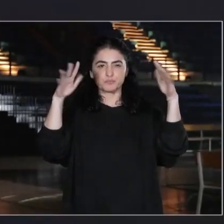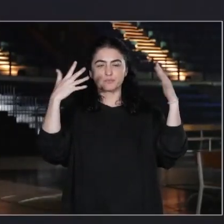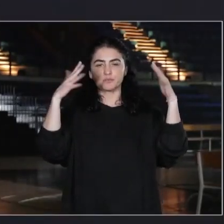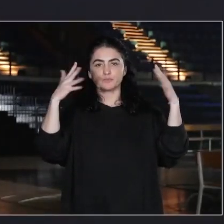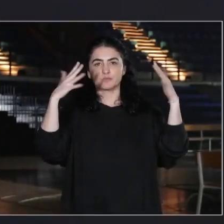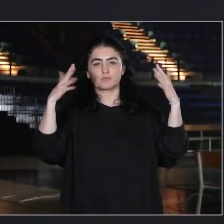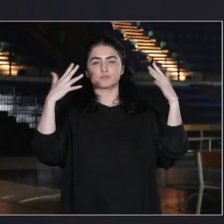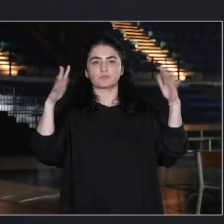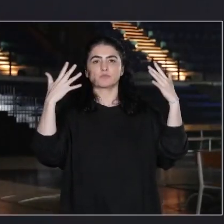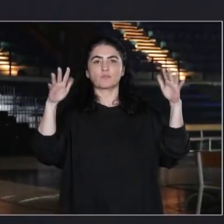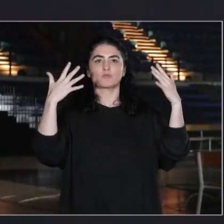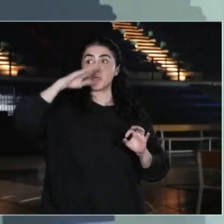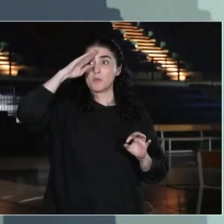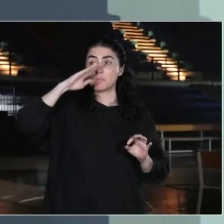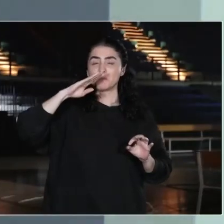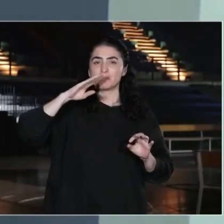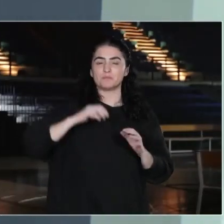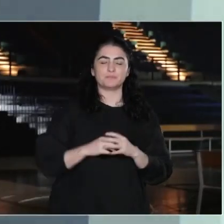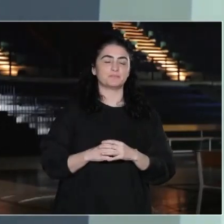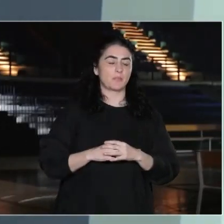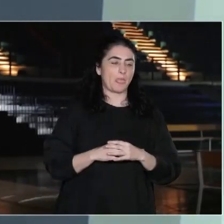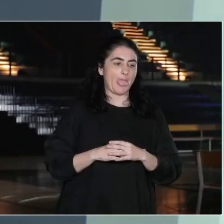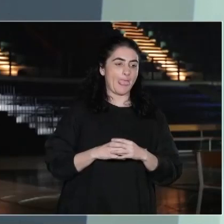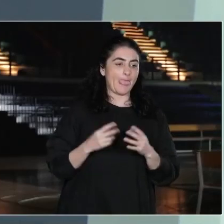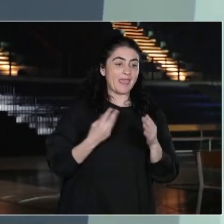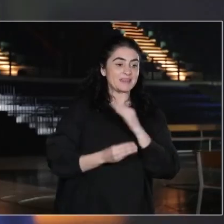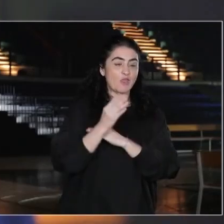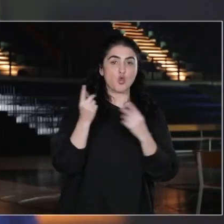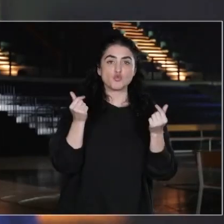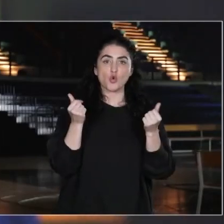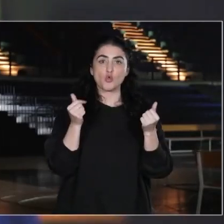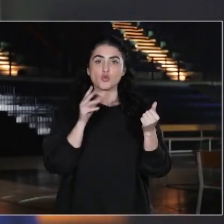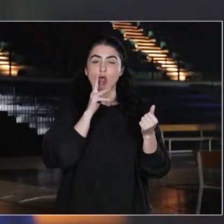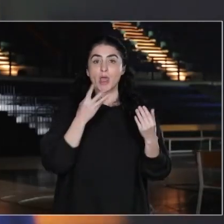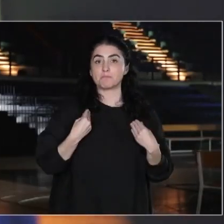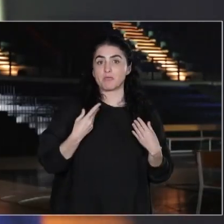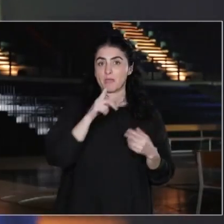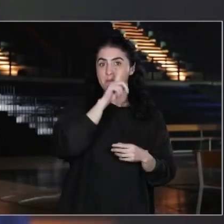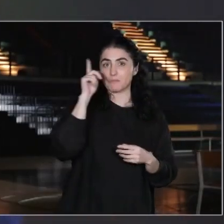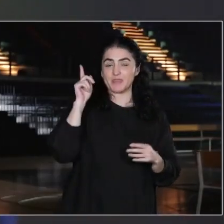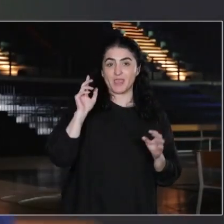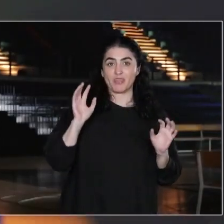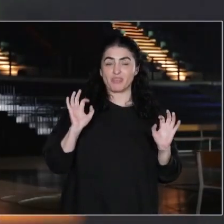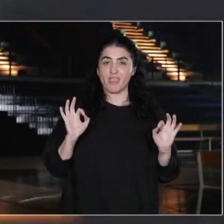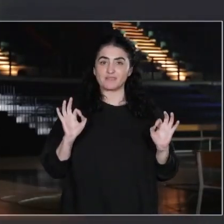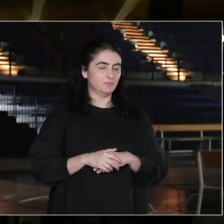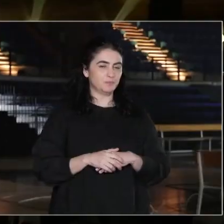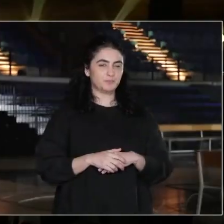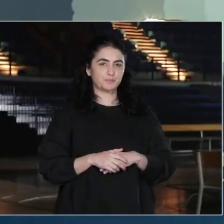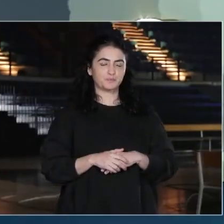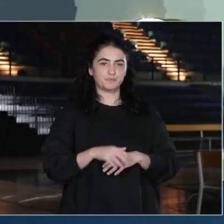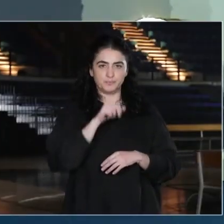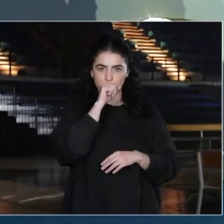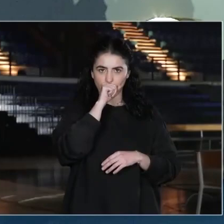entidades y deportistas que llevan por España y por el mundo el nombre de La Rioja en el majada ona qué fantástico Eh Pues el